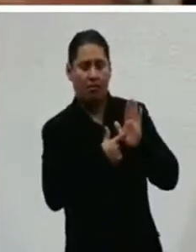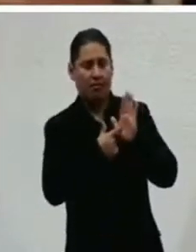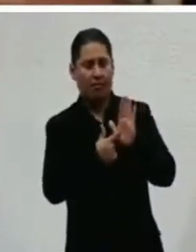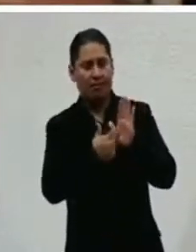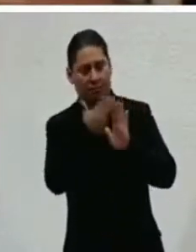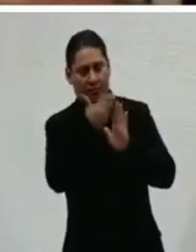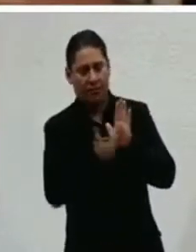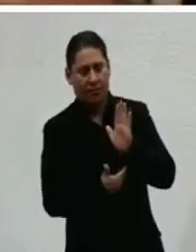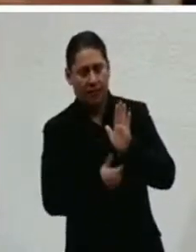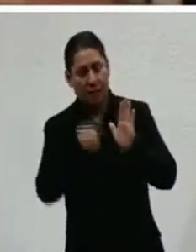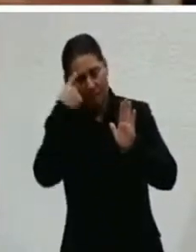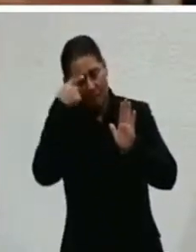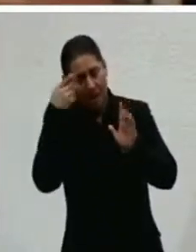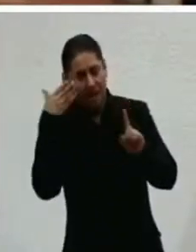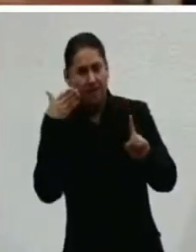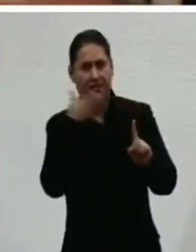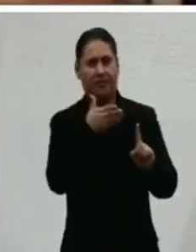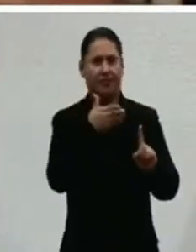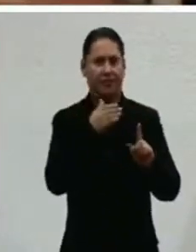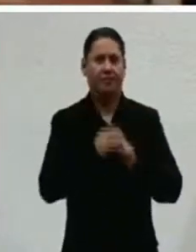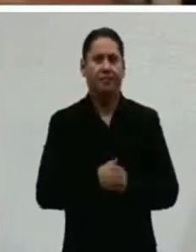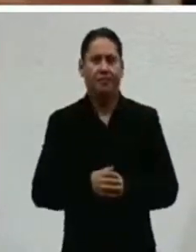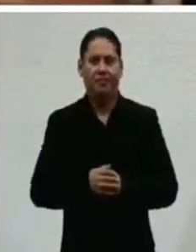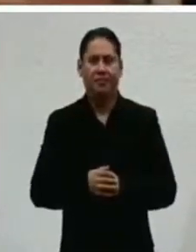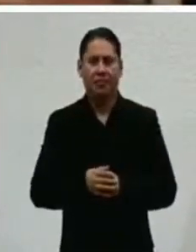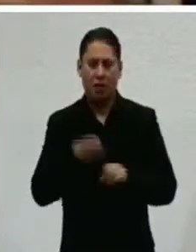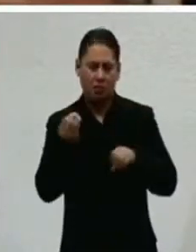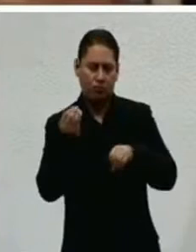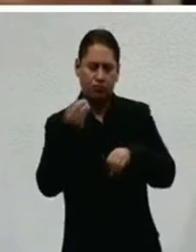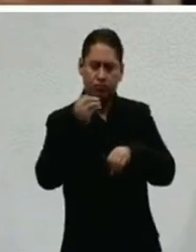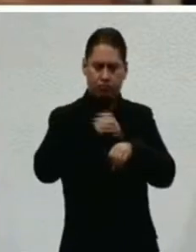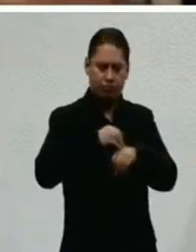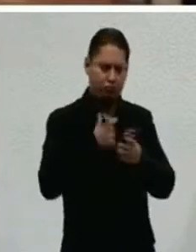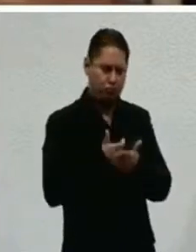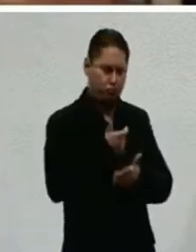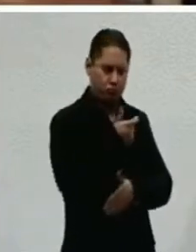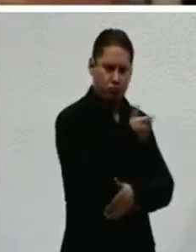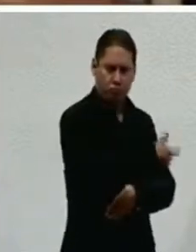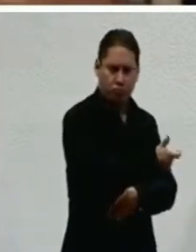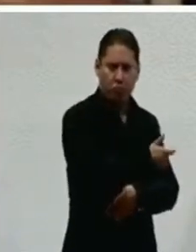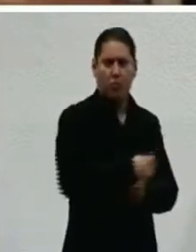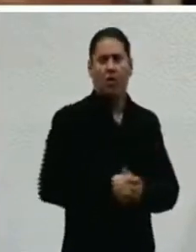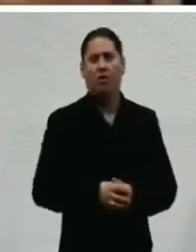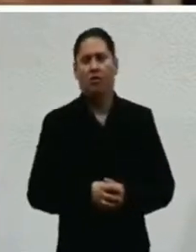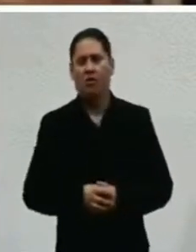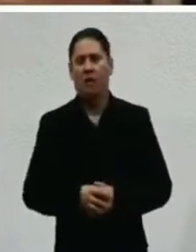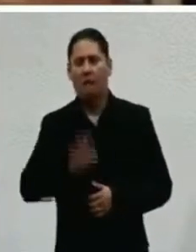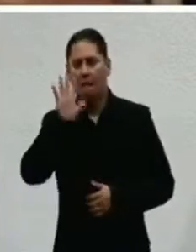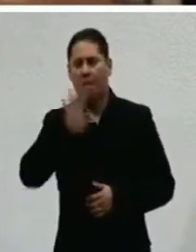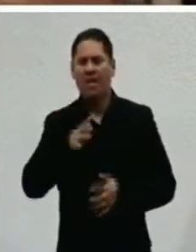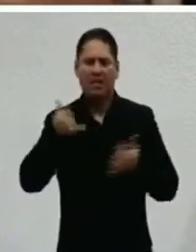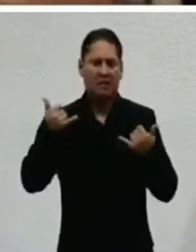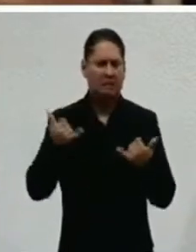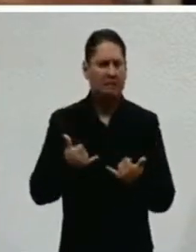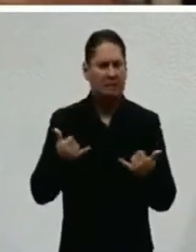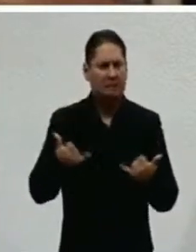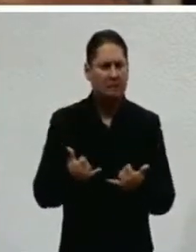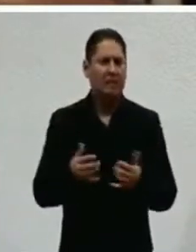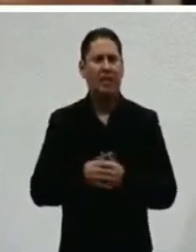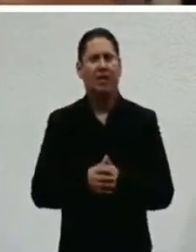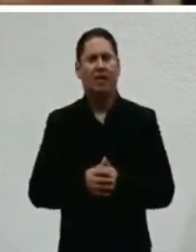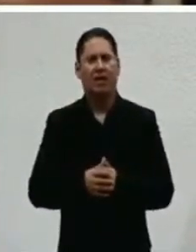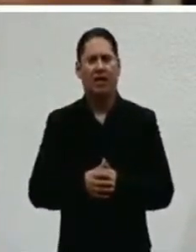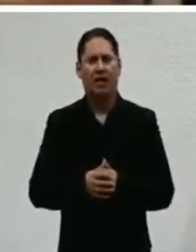o grandes metas, gracias, la asignación de los recursos se determina de una manera caprichosa y se encamina hacia